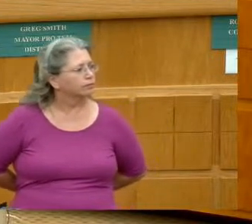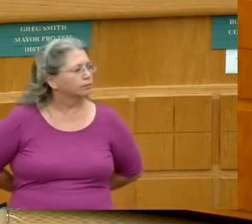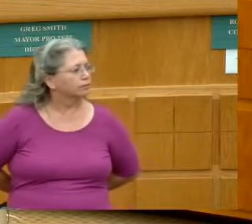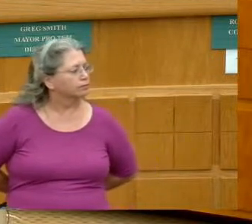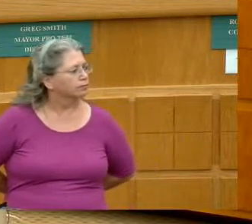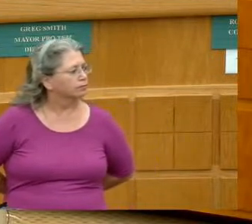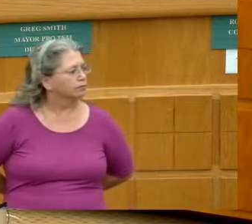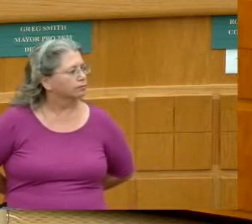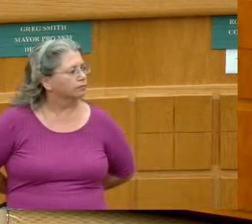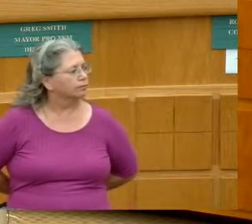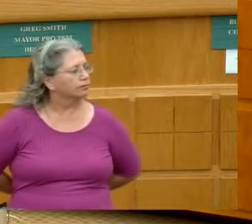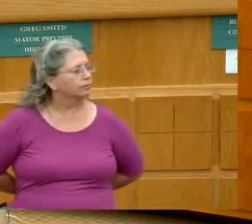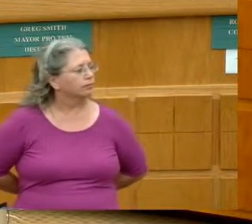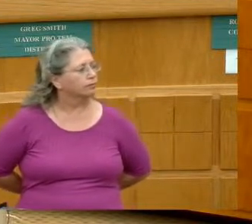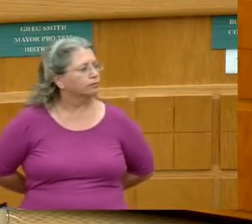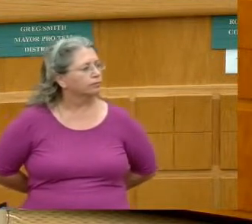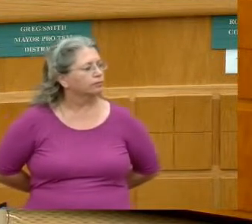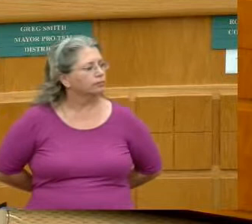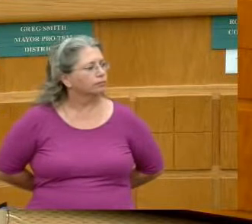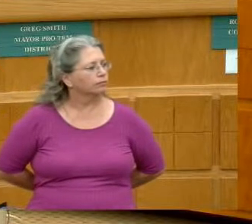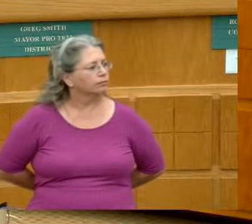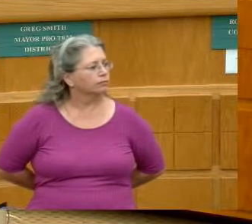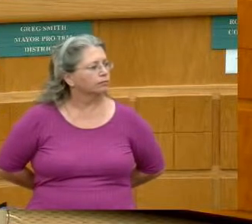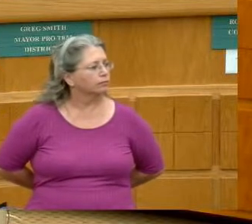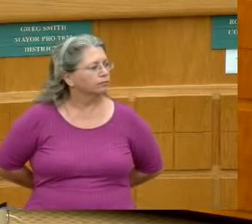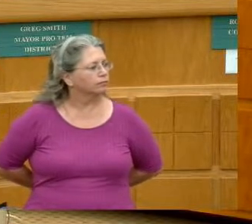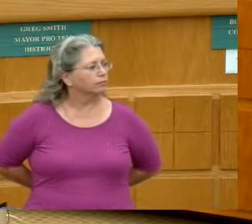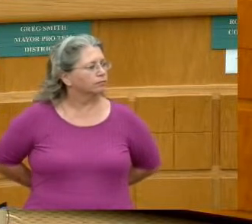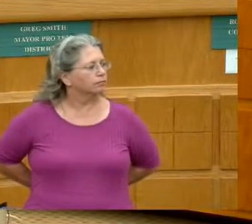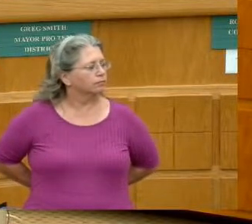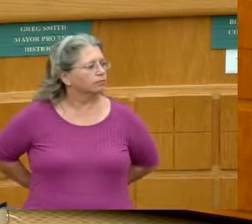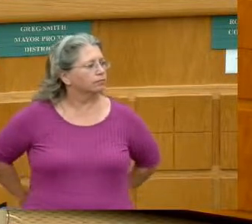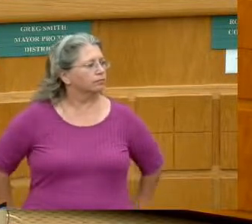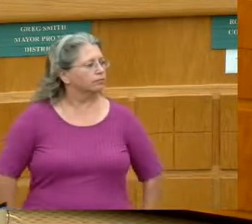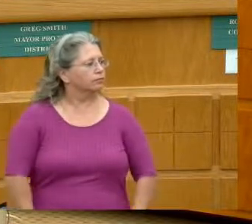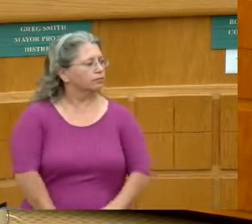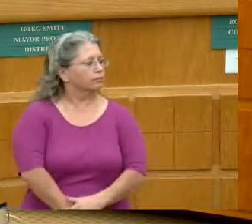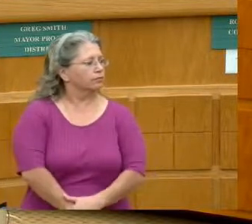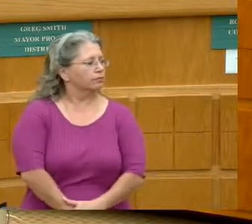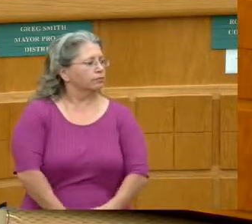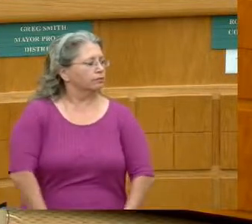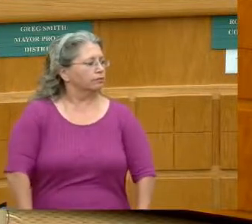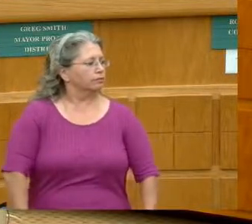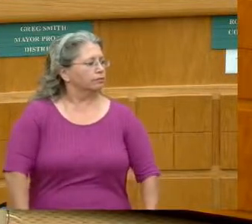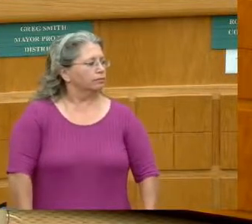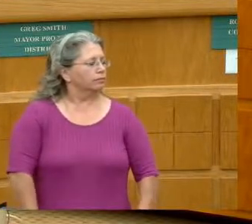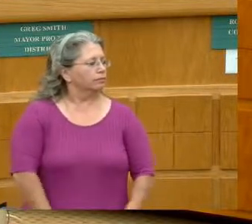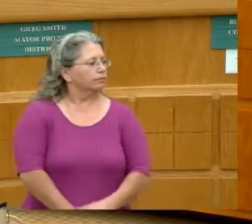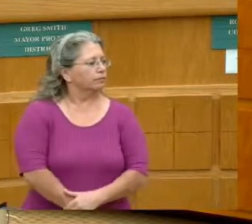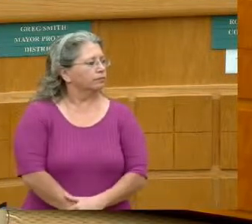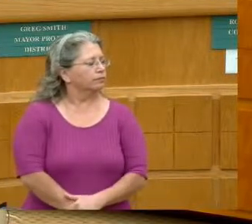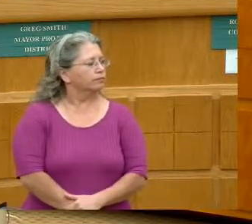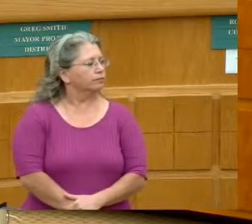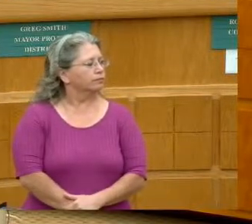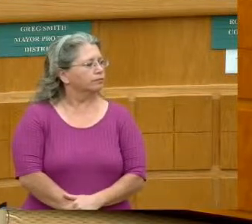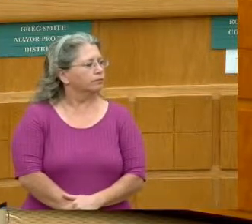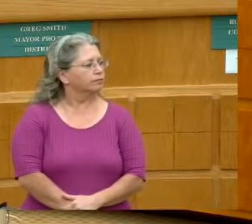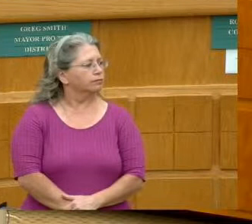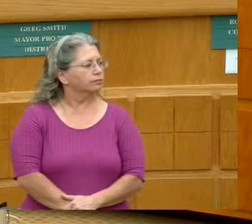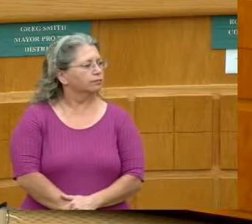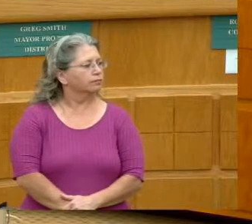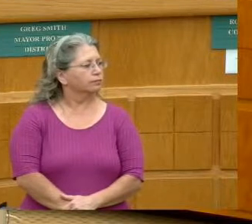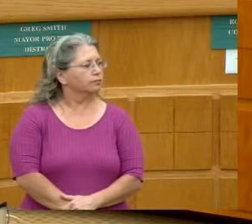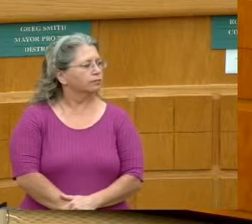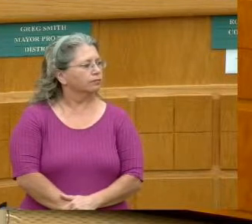se han recuperado. 148 casos continúan activos y se han registrado 4 decesos. En el área sur de Texas, la